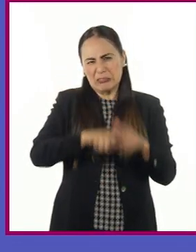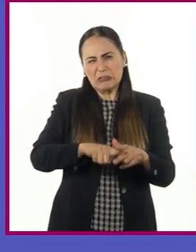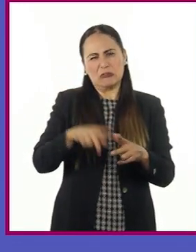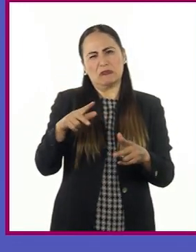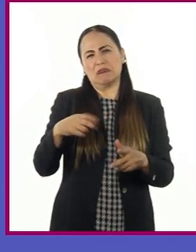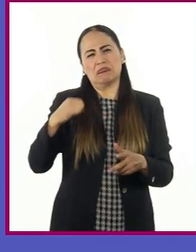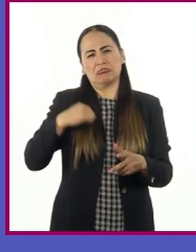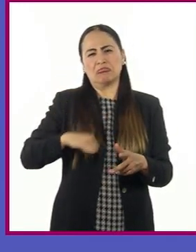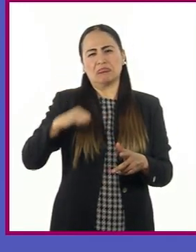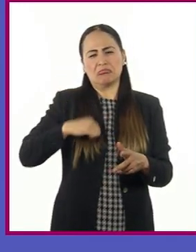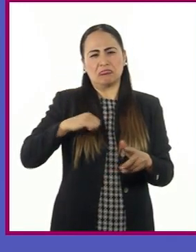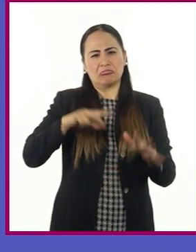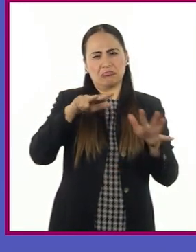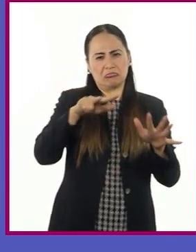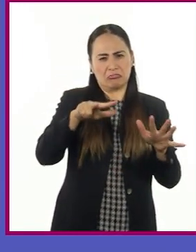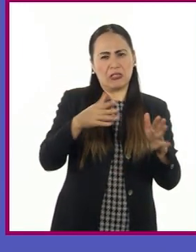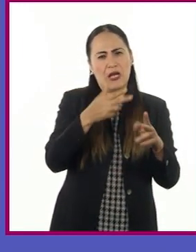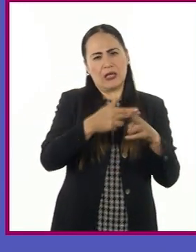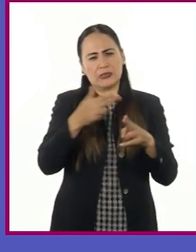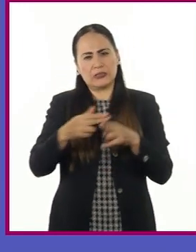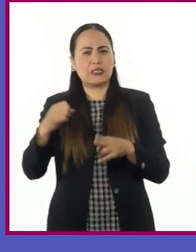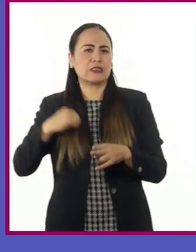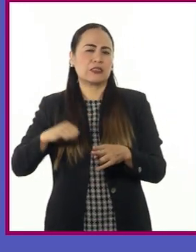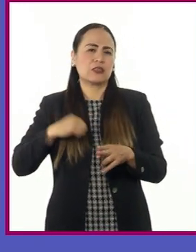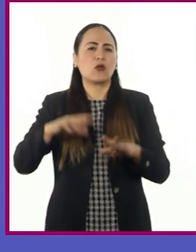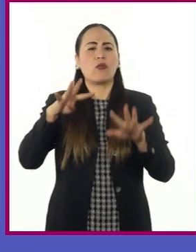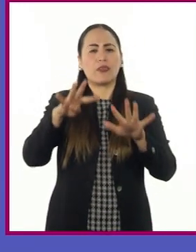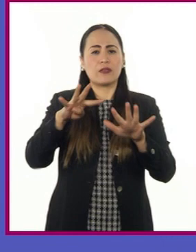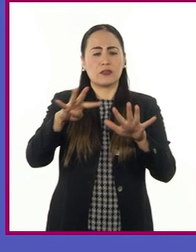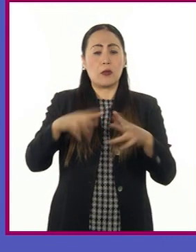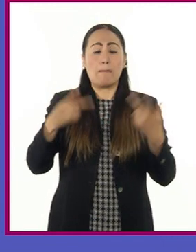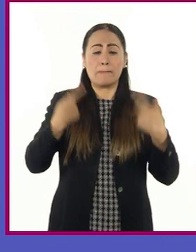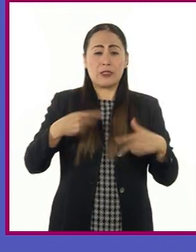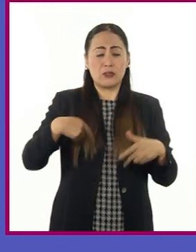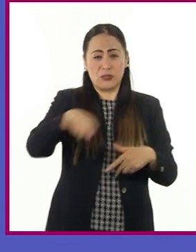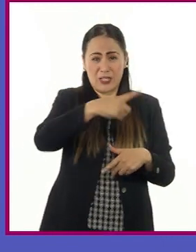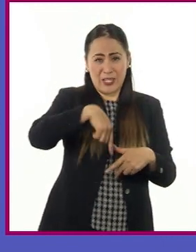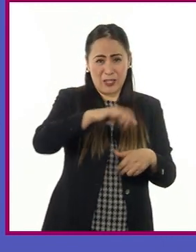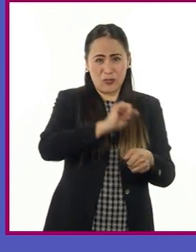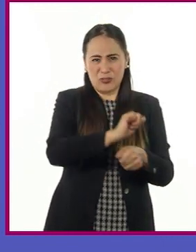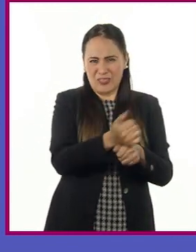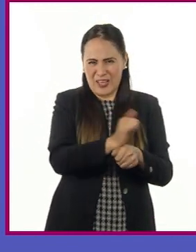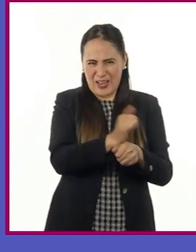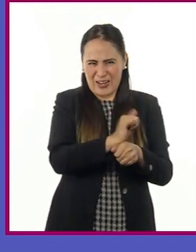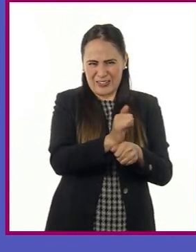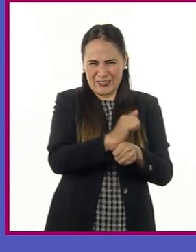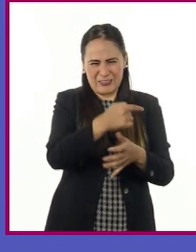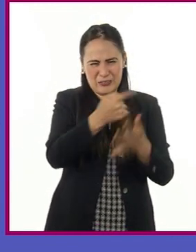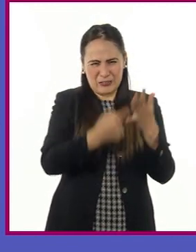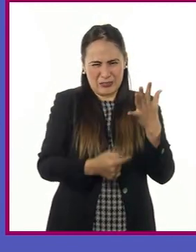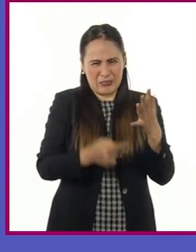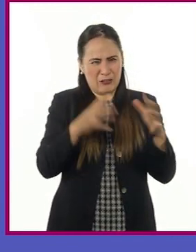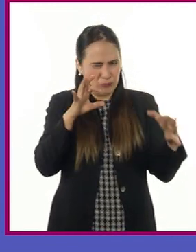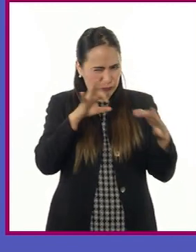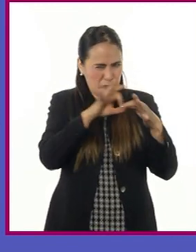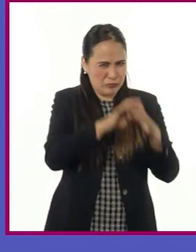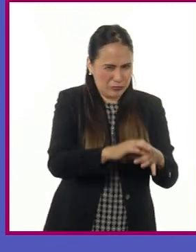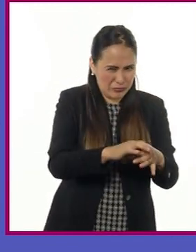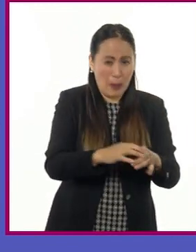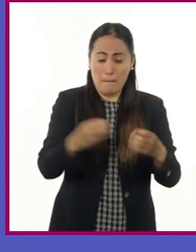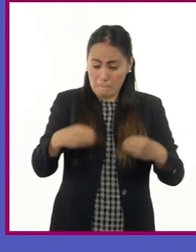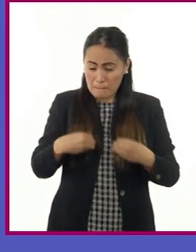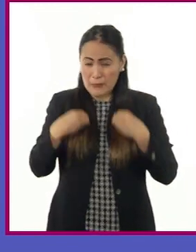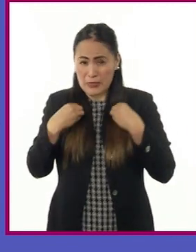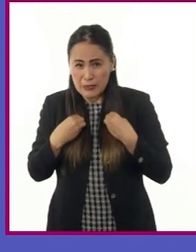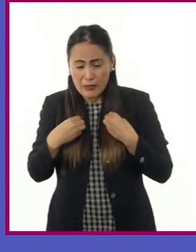se desarrolló a lo largo del siglo XIX. Los artistas románticos fueron portavoces de una nueva actitud ante la